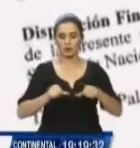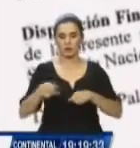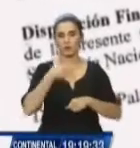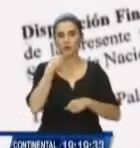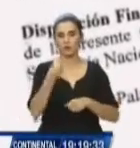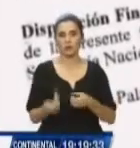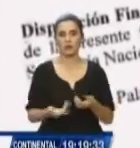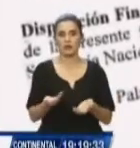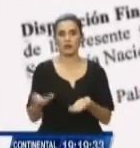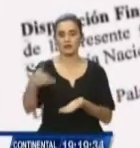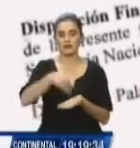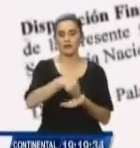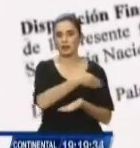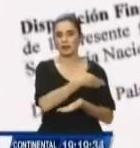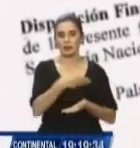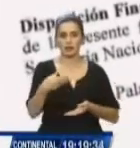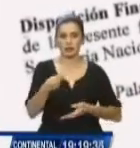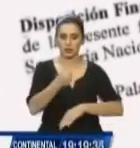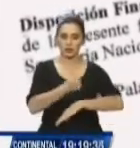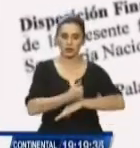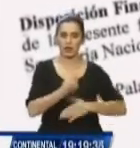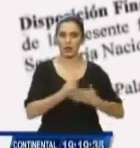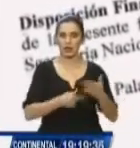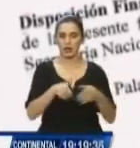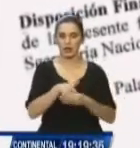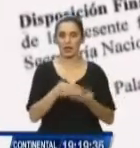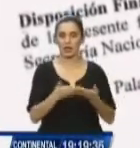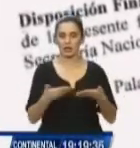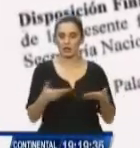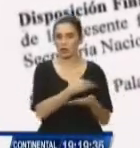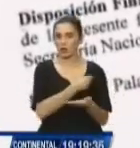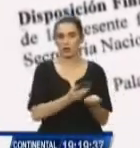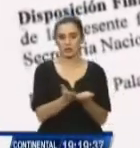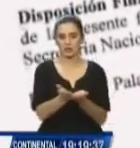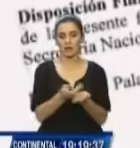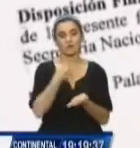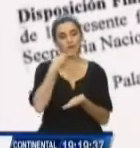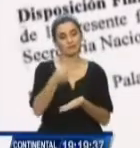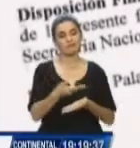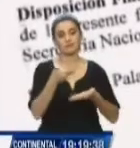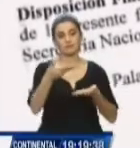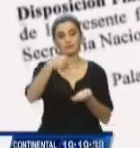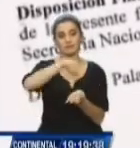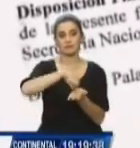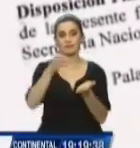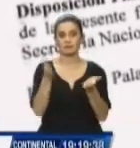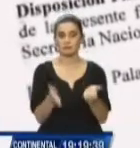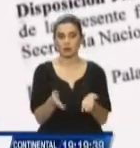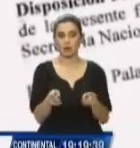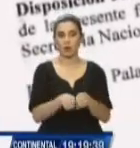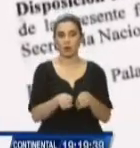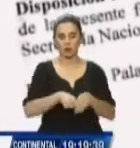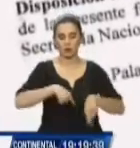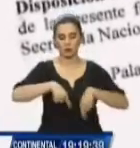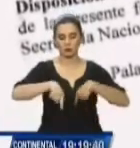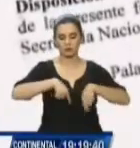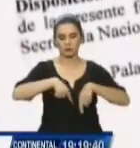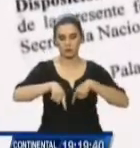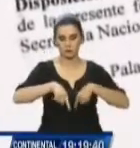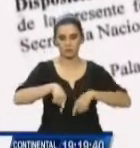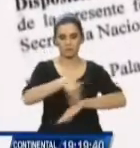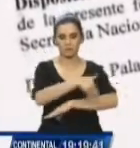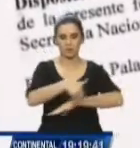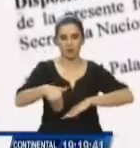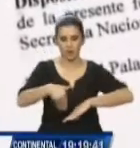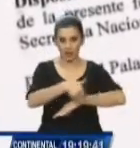Pública Central e Institucional que en los bienes y servicios públicos que se prestan a los ciudadanos, tales como transporte,